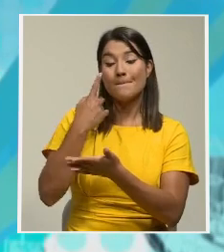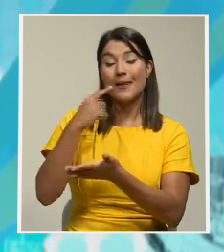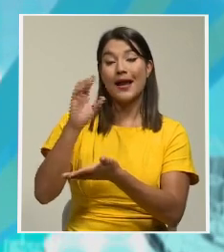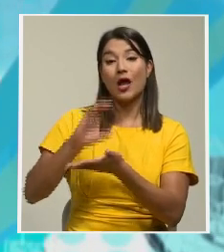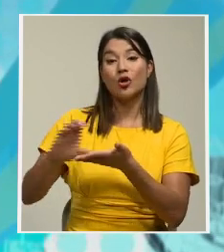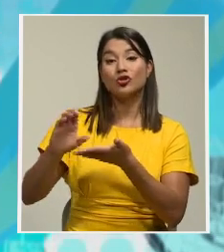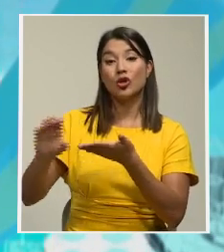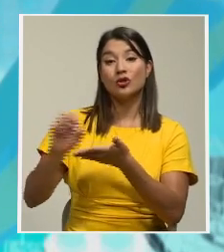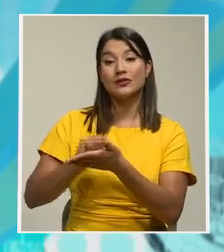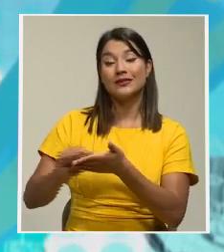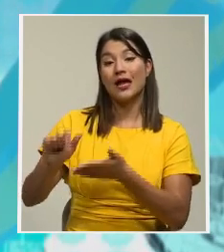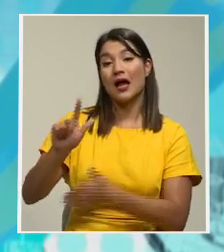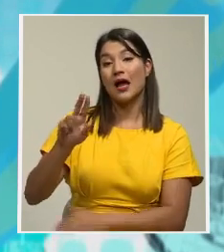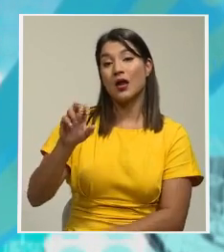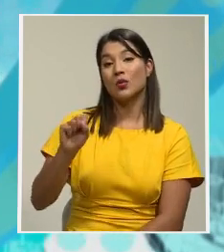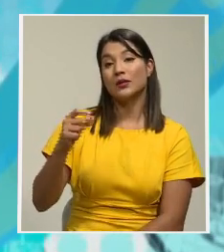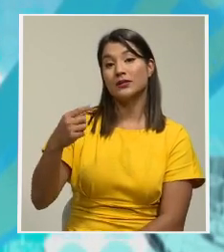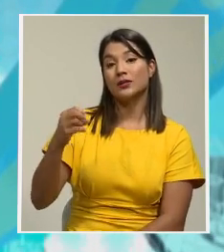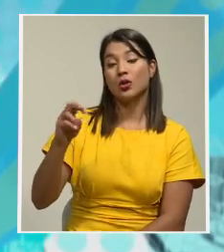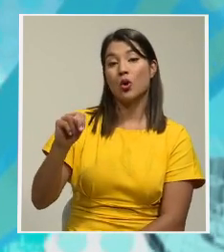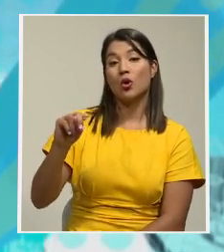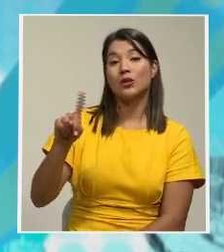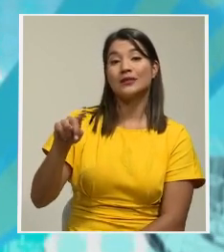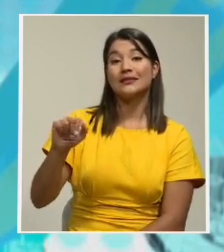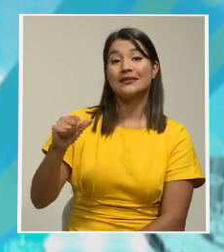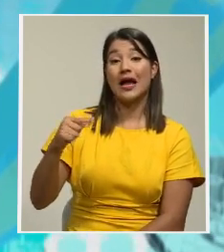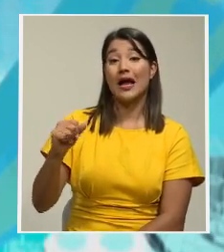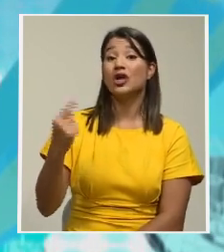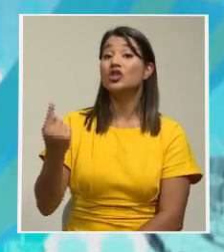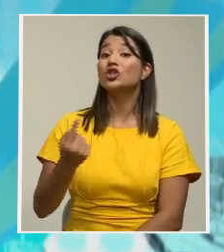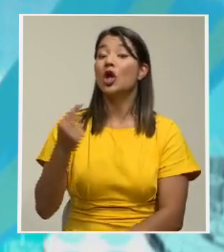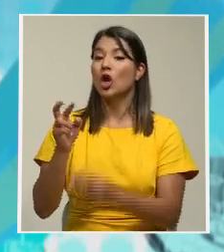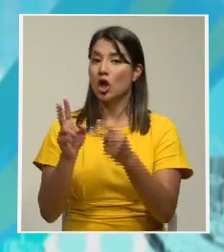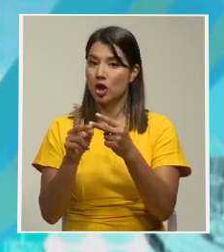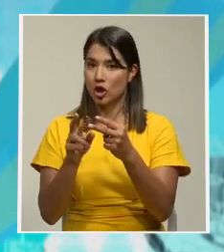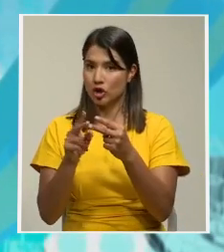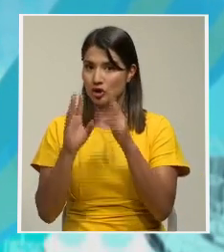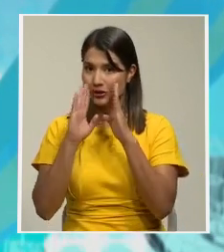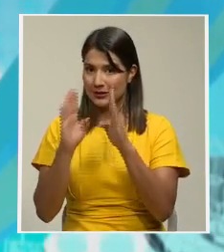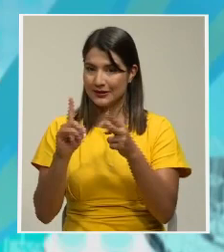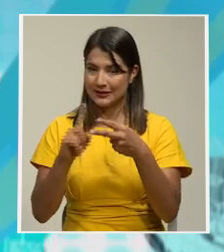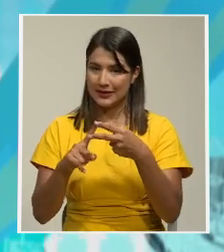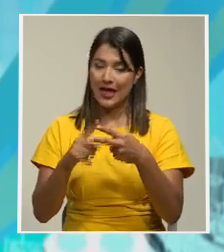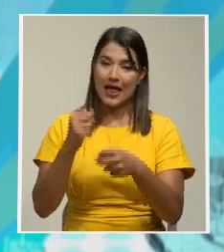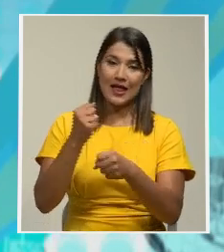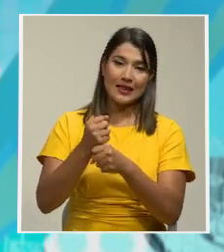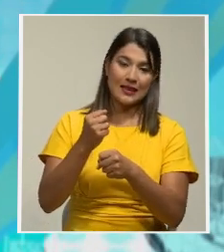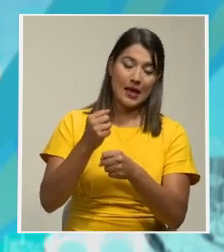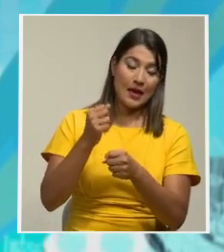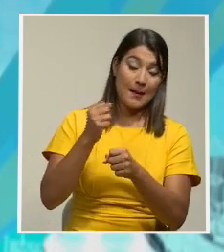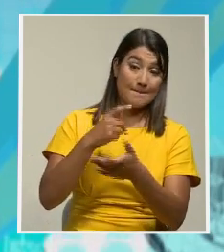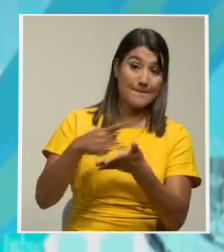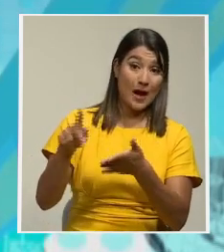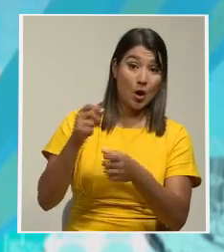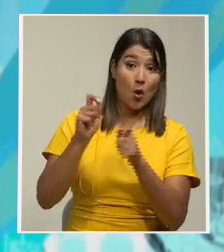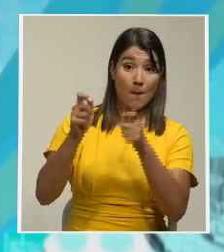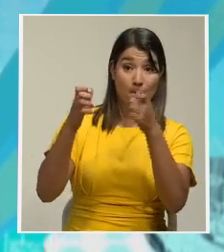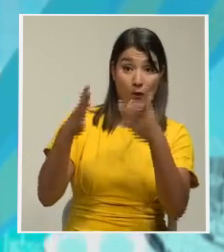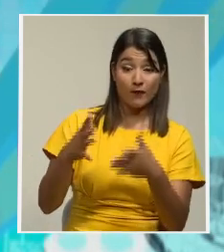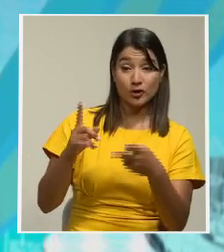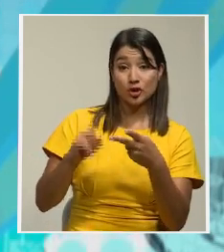Luis Gonzaga en únicamente dos rubros, en lo que son el recurso humano, por ejemplo, profesores, y